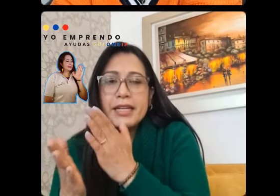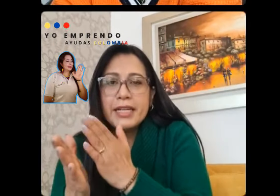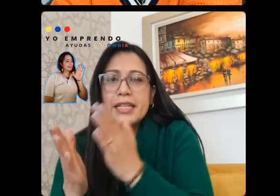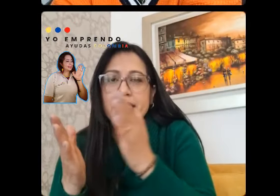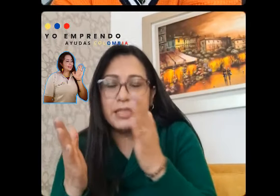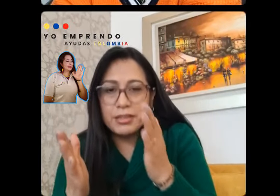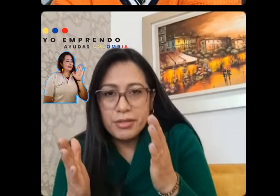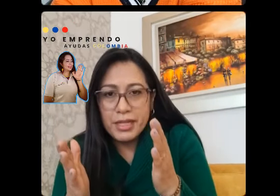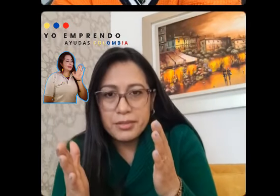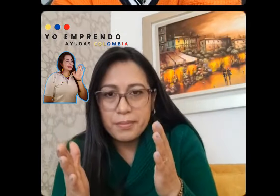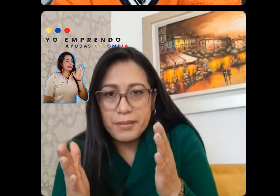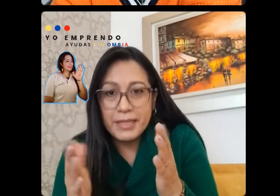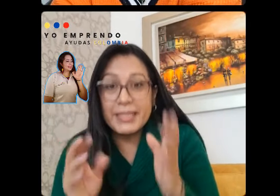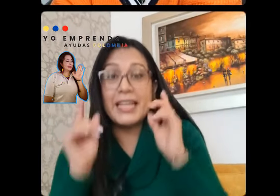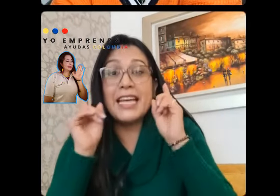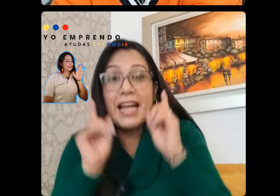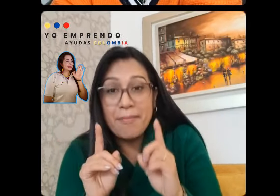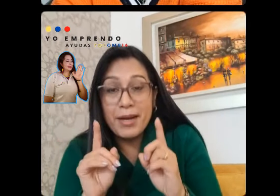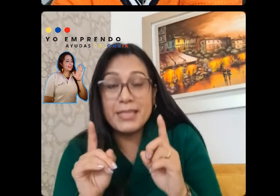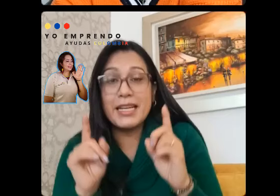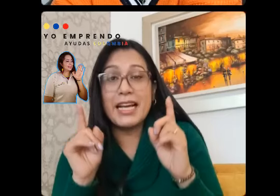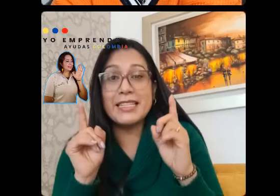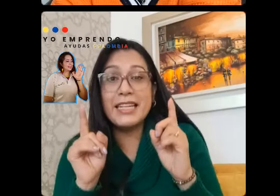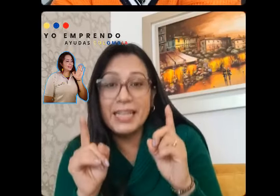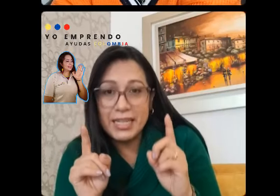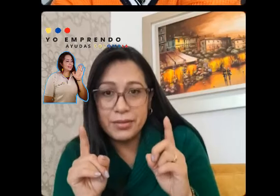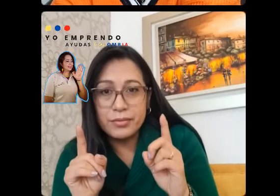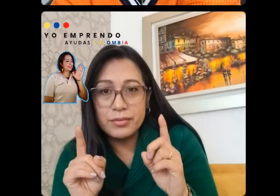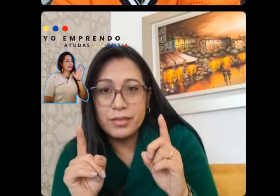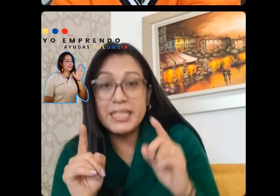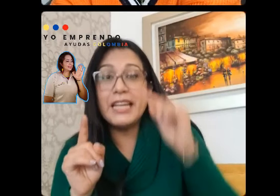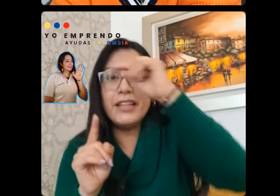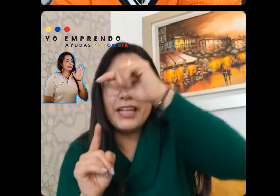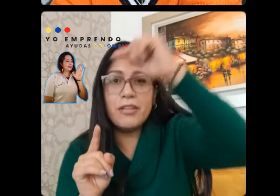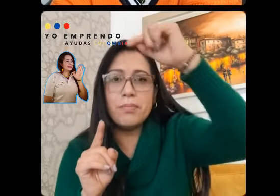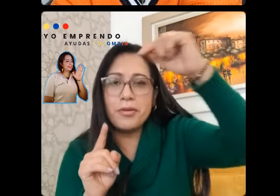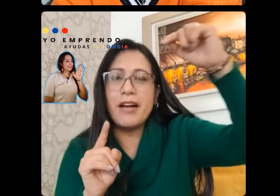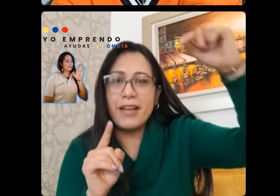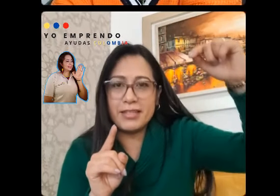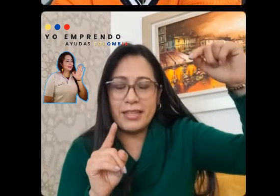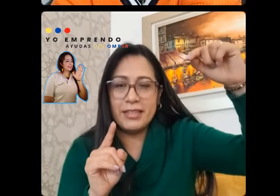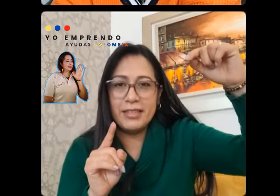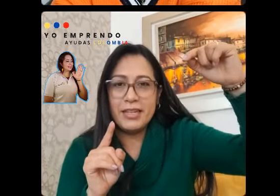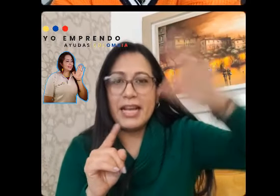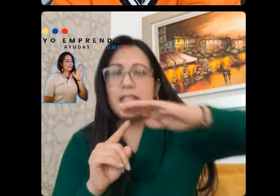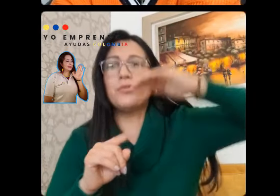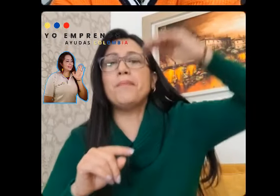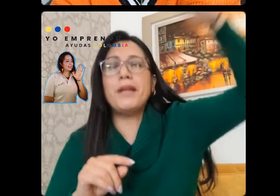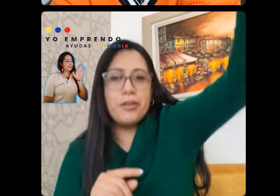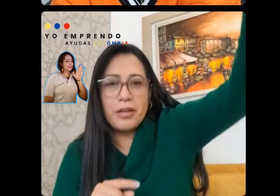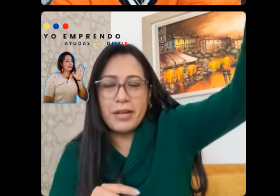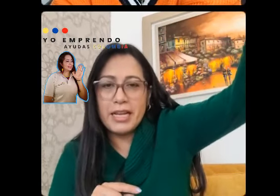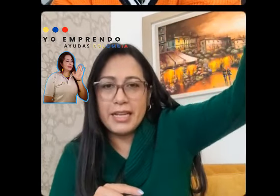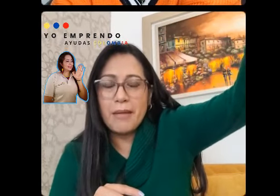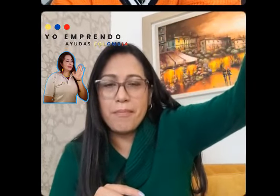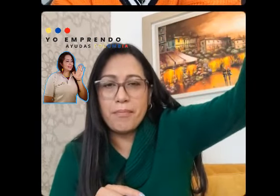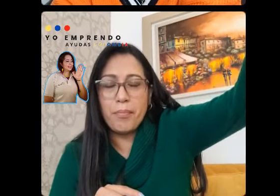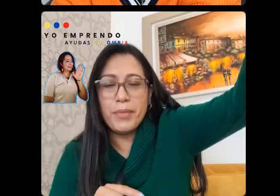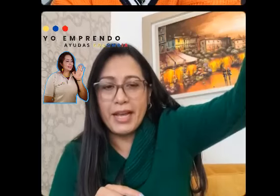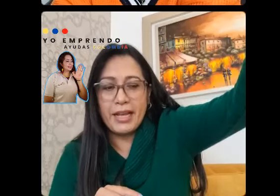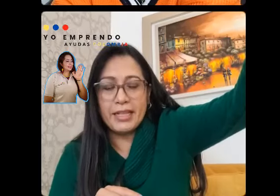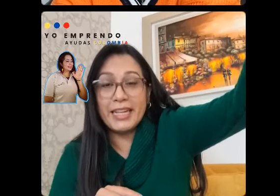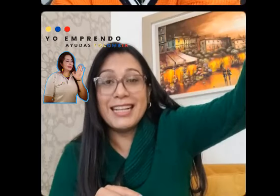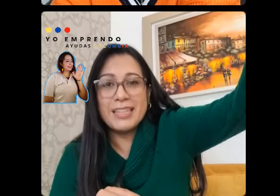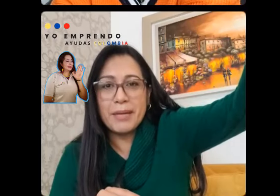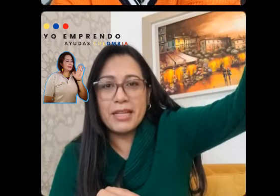hogar que está teniendo un ingreso permanente y además ese ingreso dividido por cabeza es superior a una línea